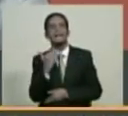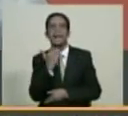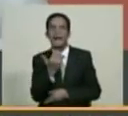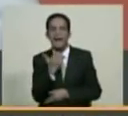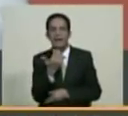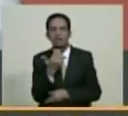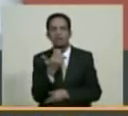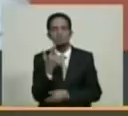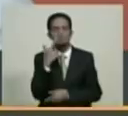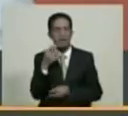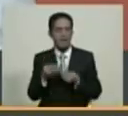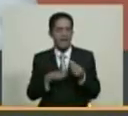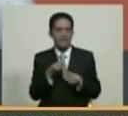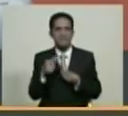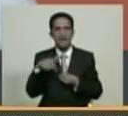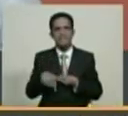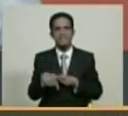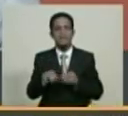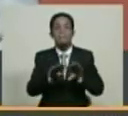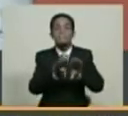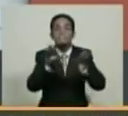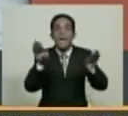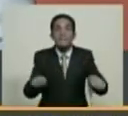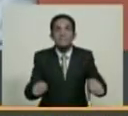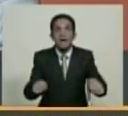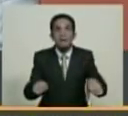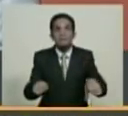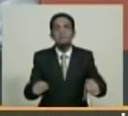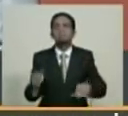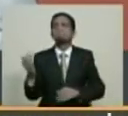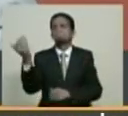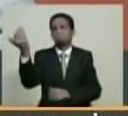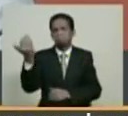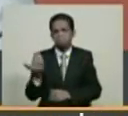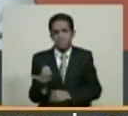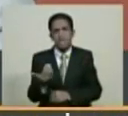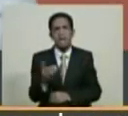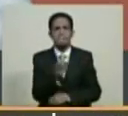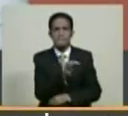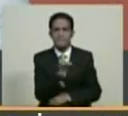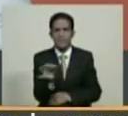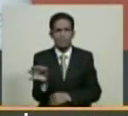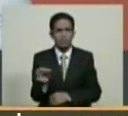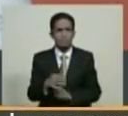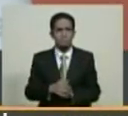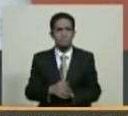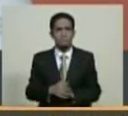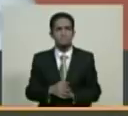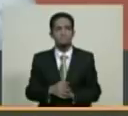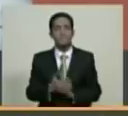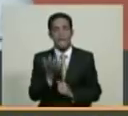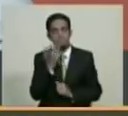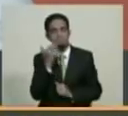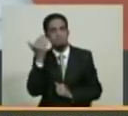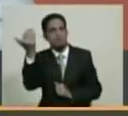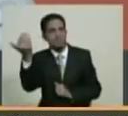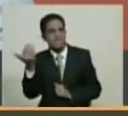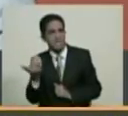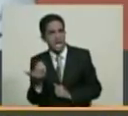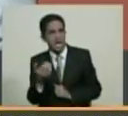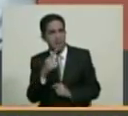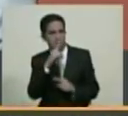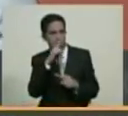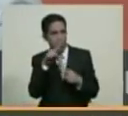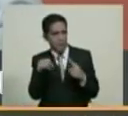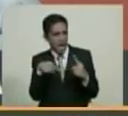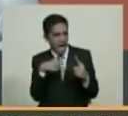hacer un escritorio, bueno, la puede traer perfectamente, y no solamente la puede traer del año, sino que si la